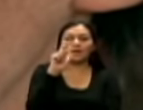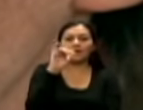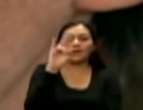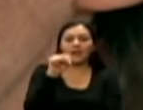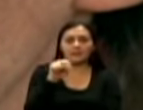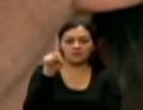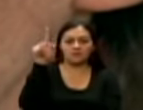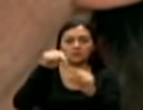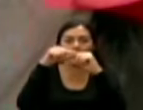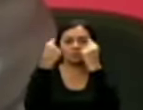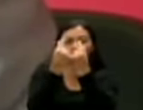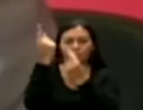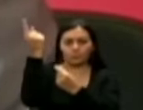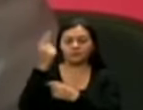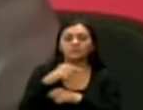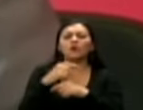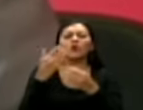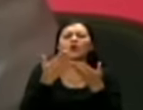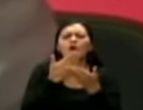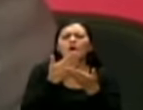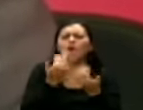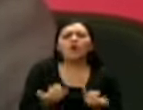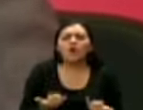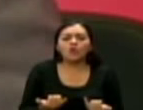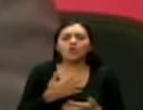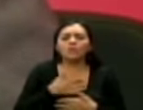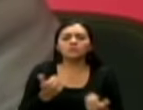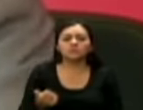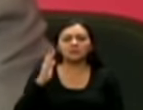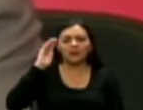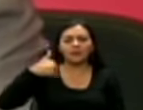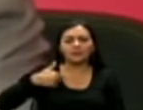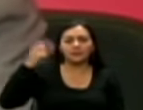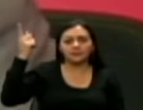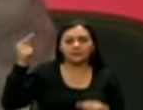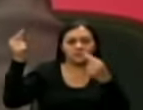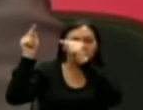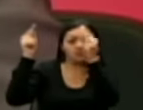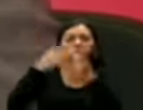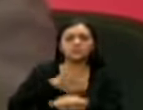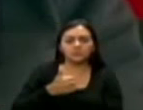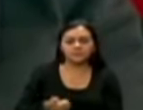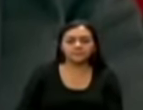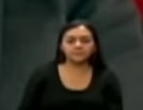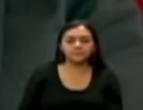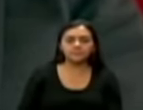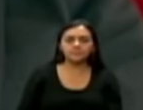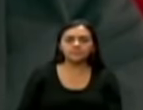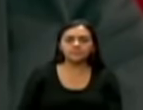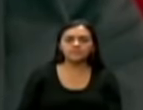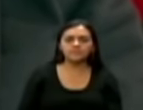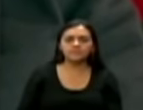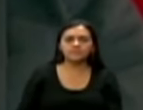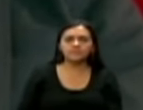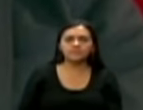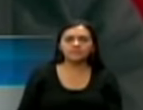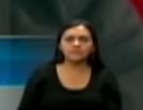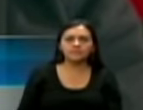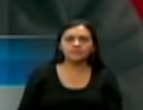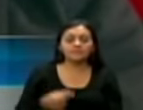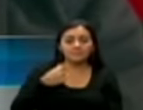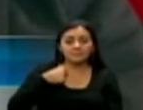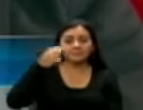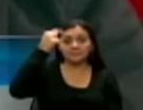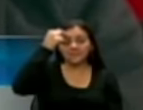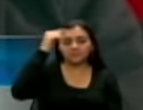está la situación en este momento allá en Argentina en el tema mediático? Creo que hay que